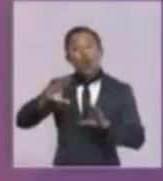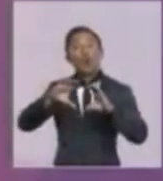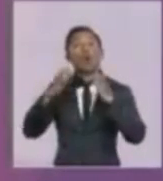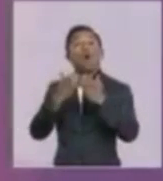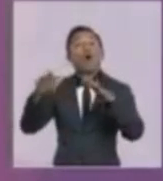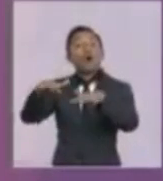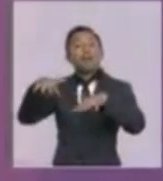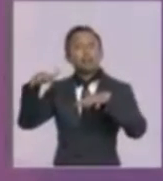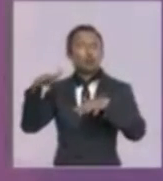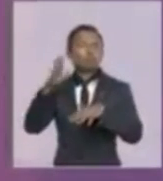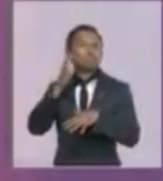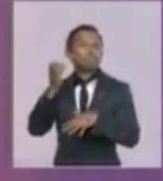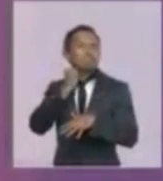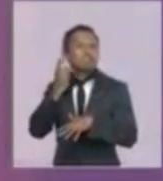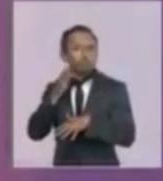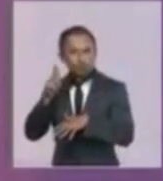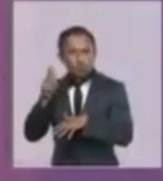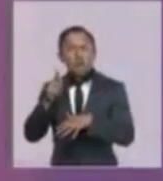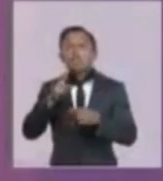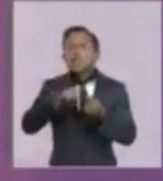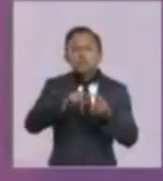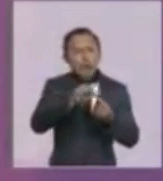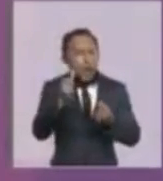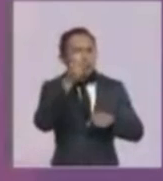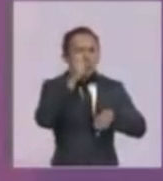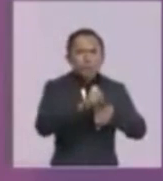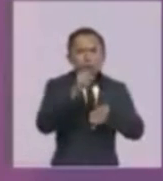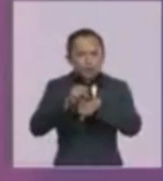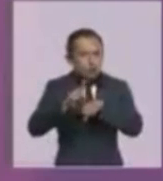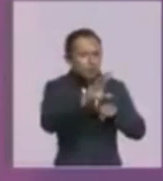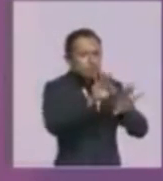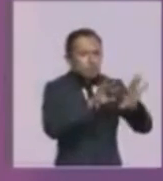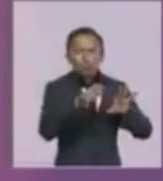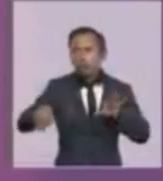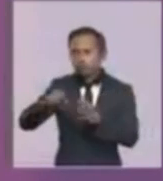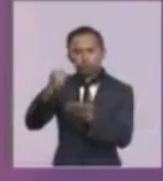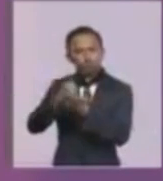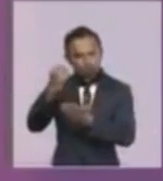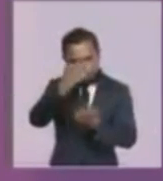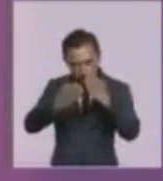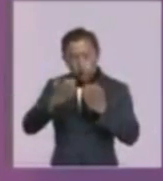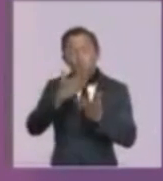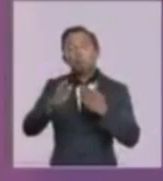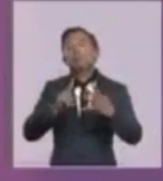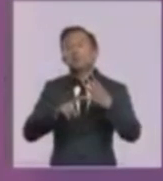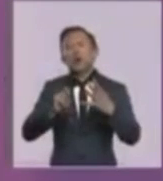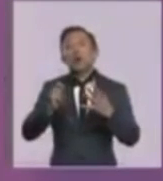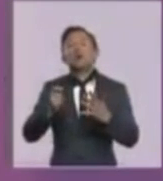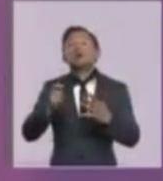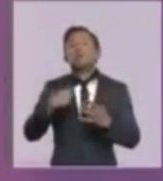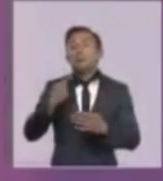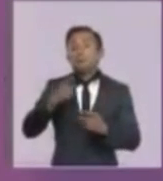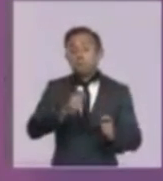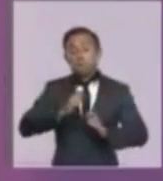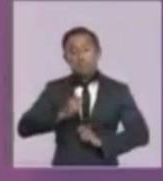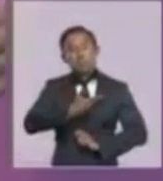Congreso aprueba la integración del gabinete. Y cuarto y muy importante, yo sí estoy abierto a la revocación de mandato siempre y cuando